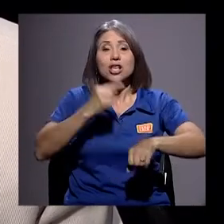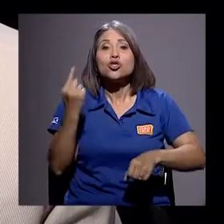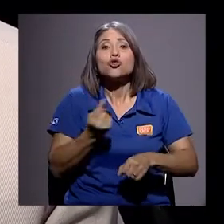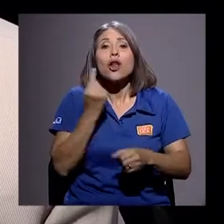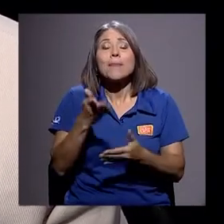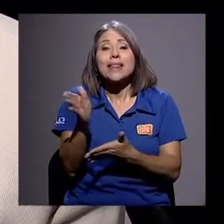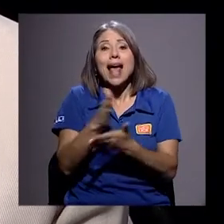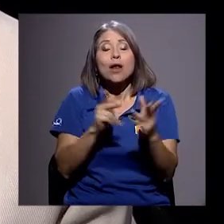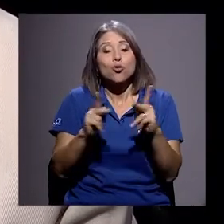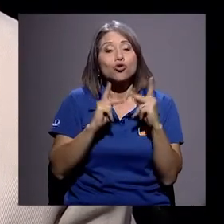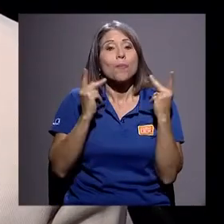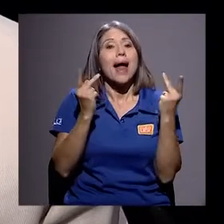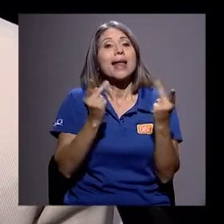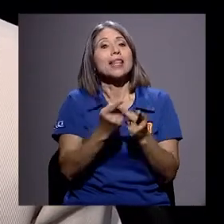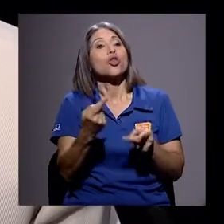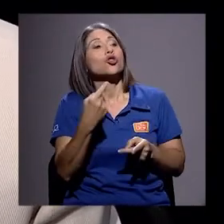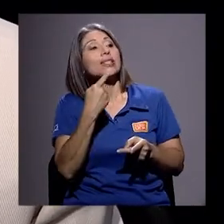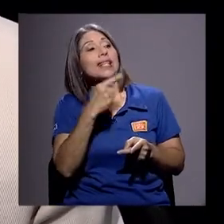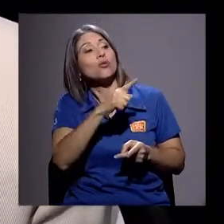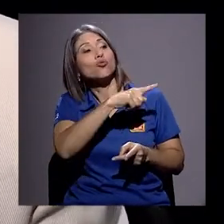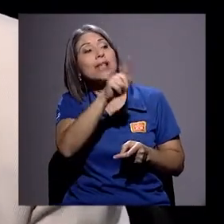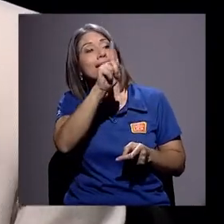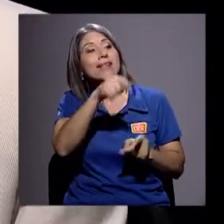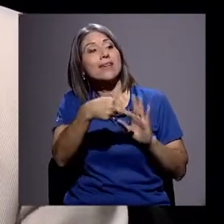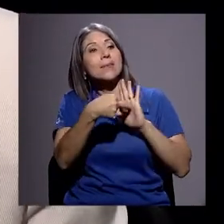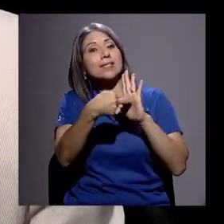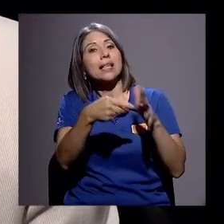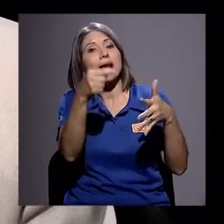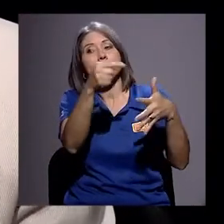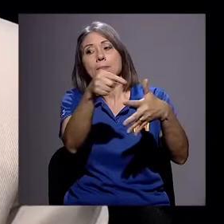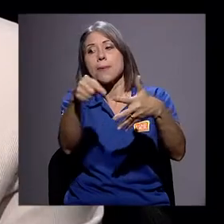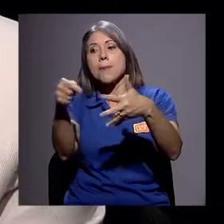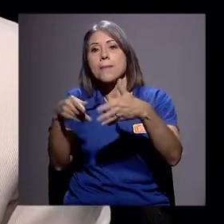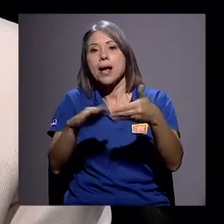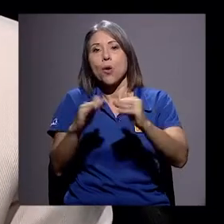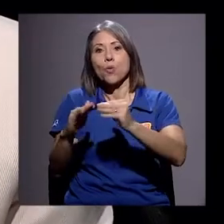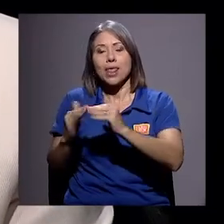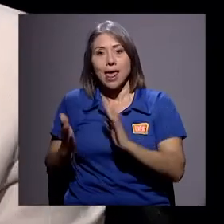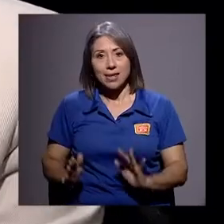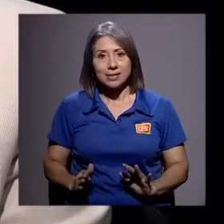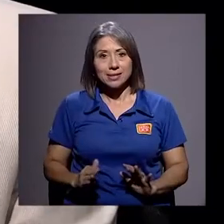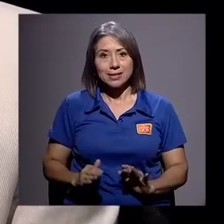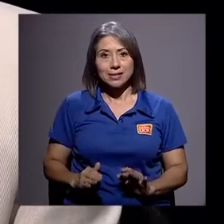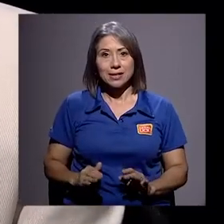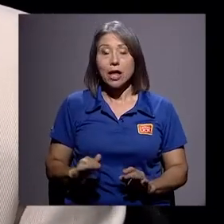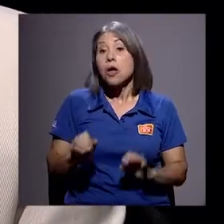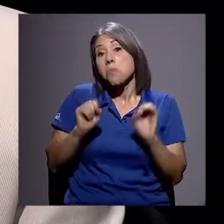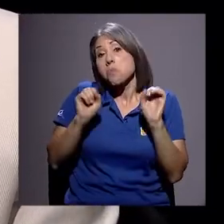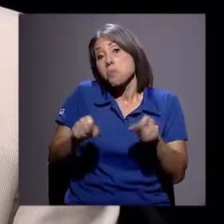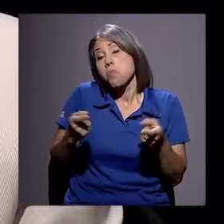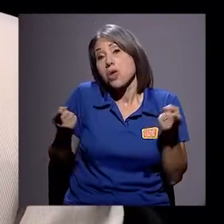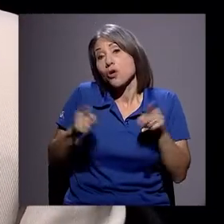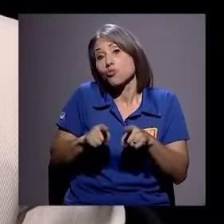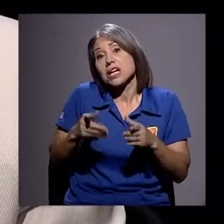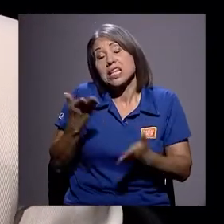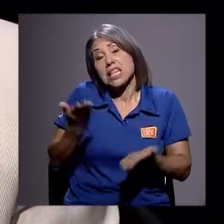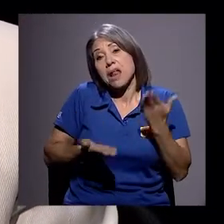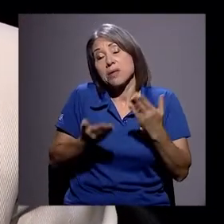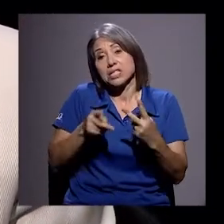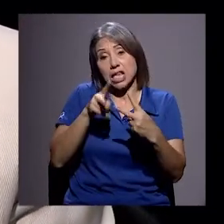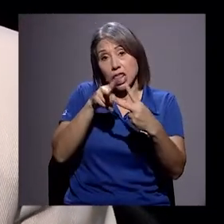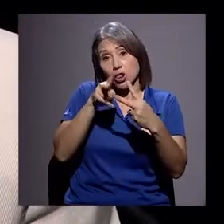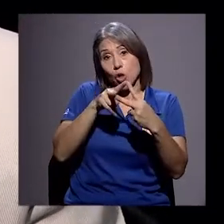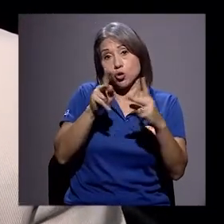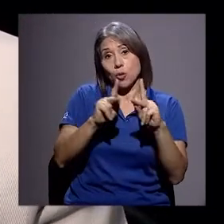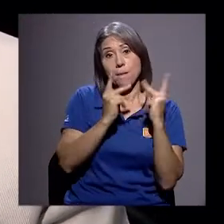les asignan comunidades para que los representen que incluso puede ocurrir porque como es arbitrario puede ocurrir que dos partidos asignen